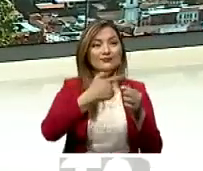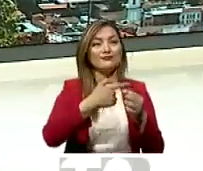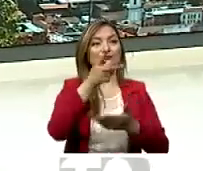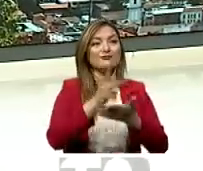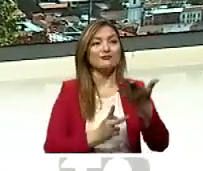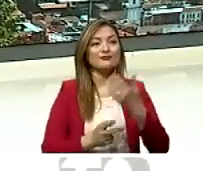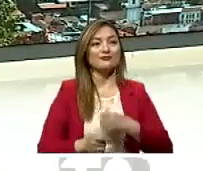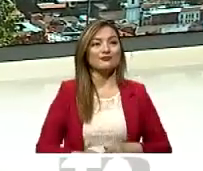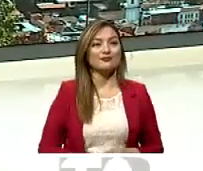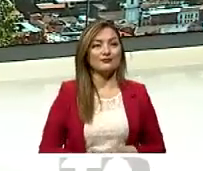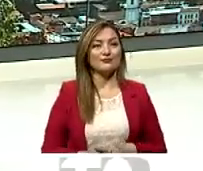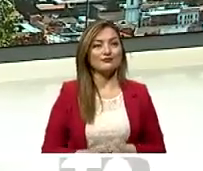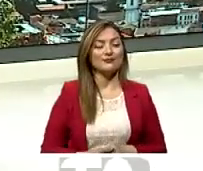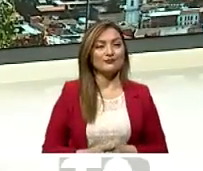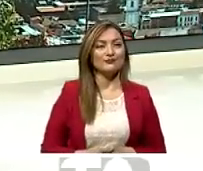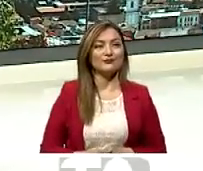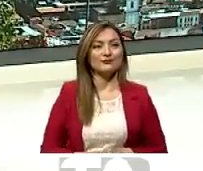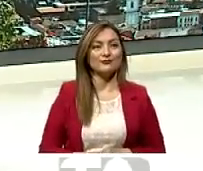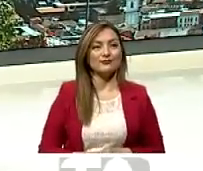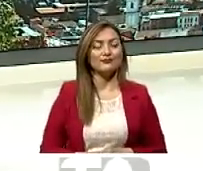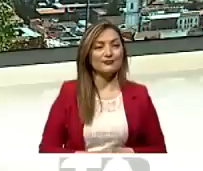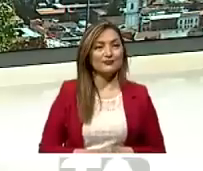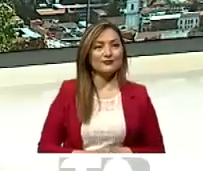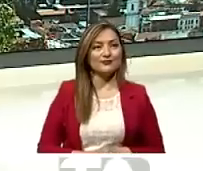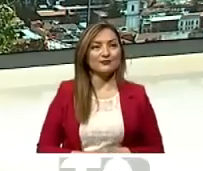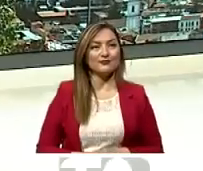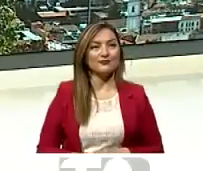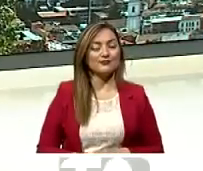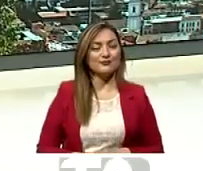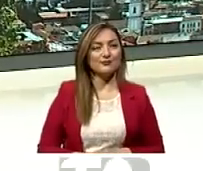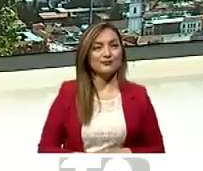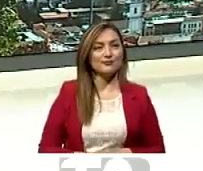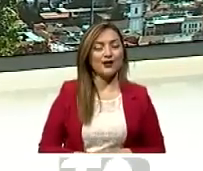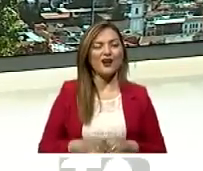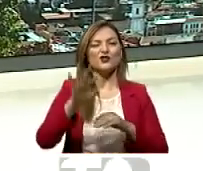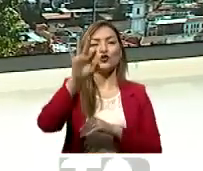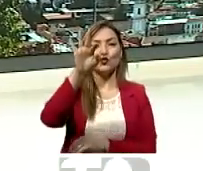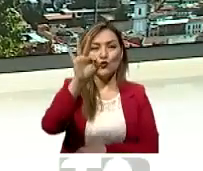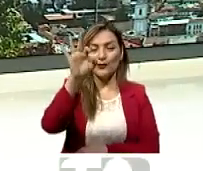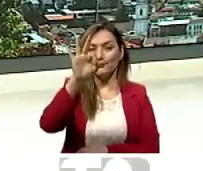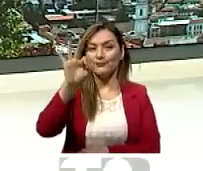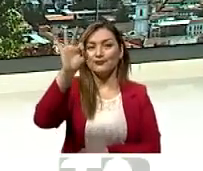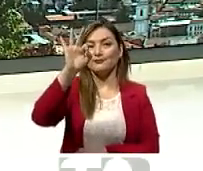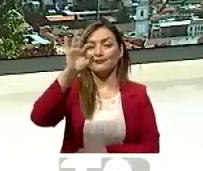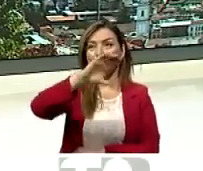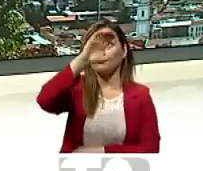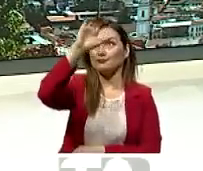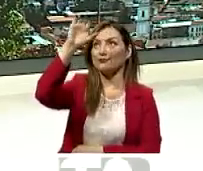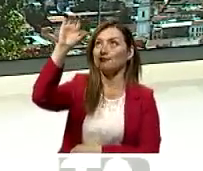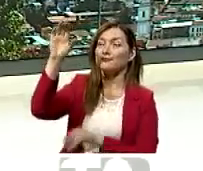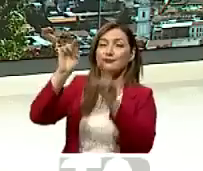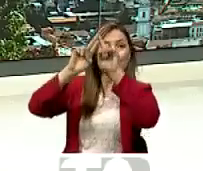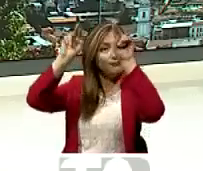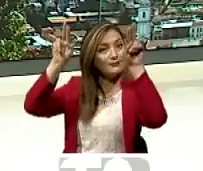Quito a esta hora? Ya les contábamos un poquito de cómo está la situación en estos momentos. Tenemos 9 grados centígrados, el cielo está nublado, sin